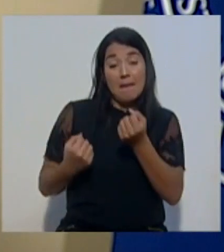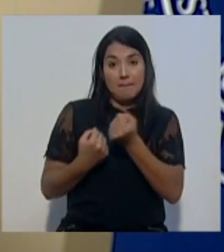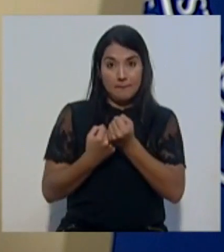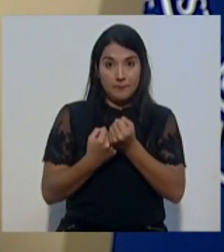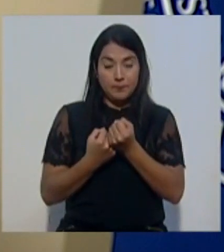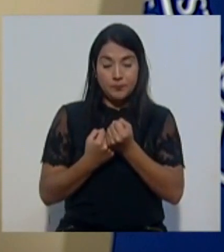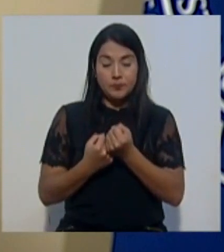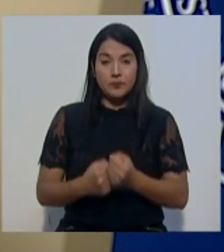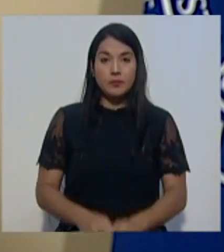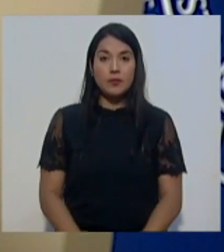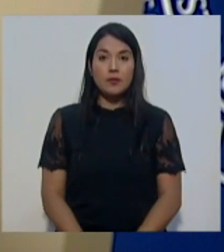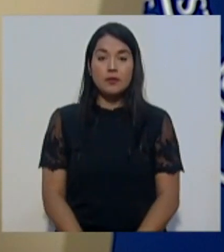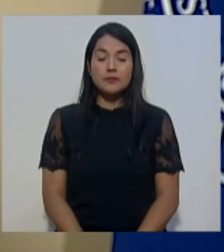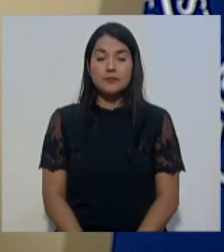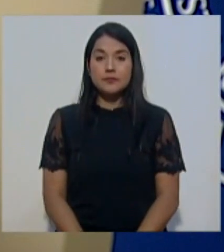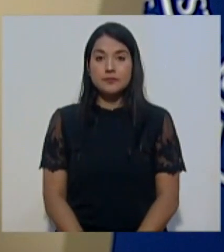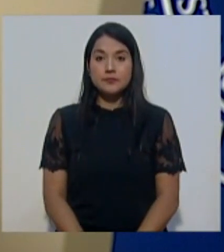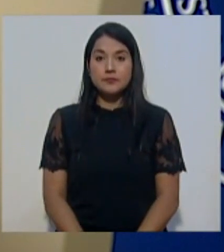apoya.